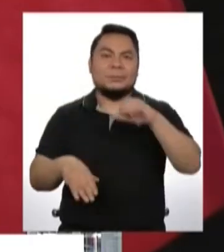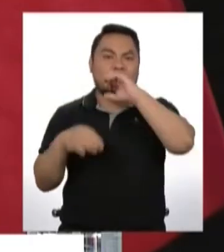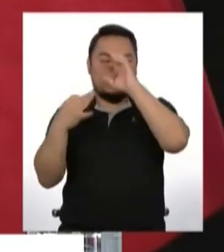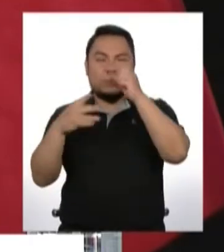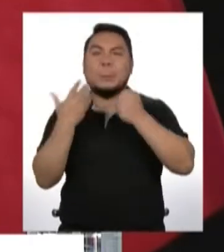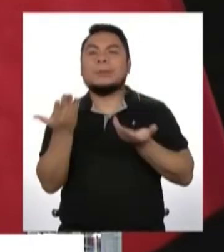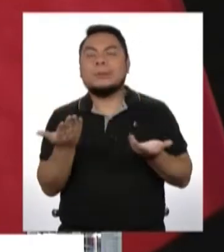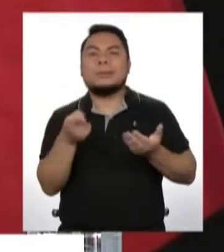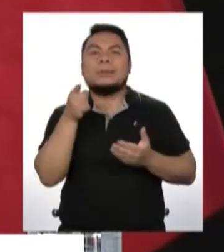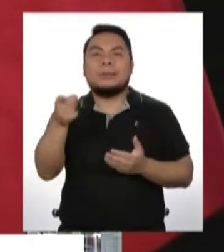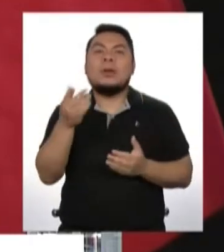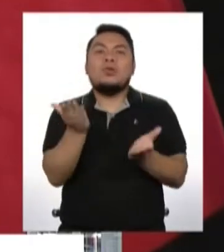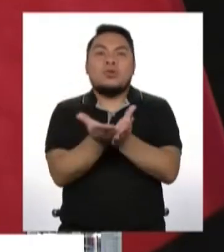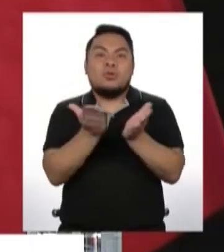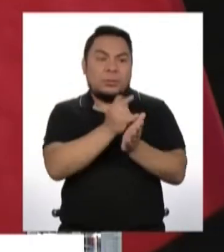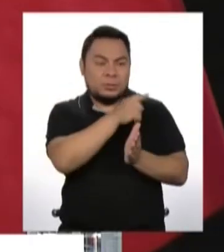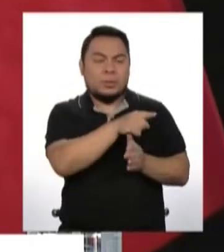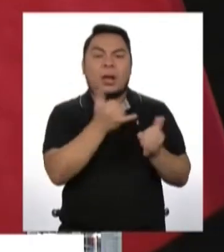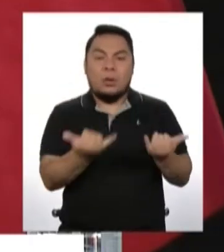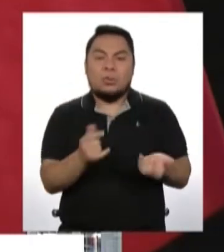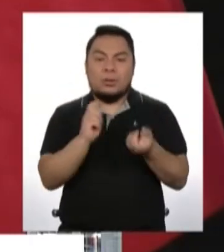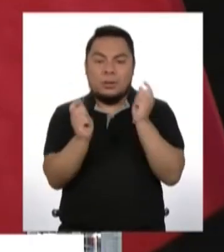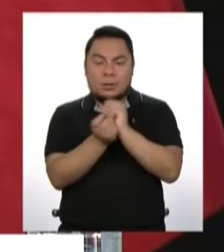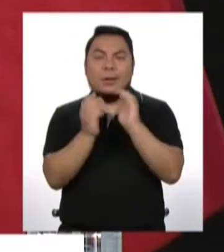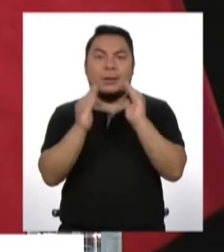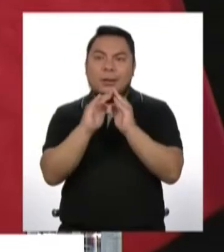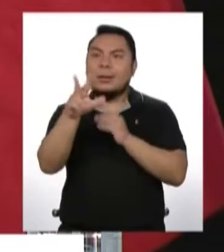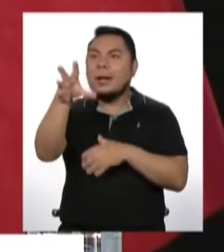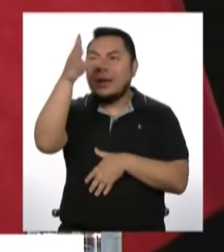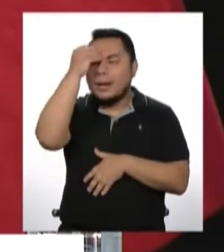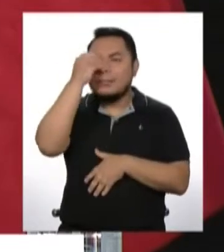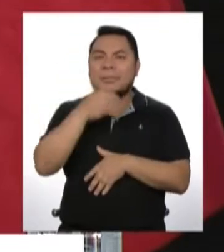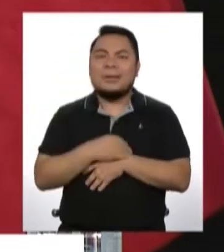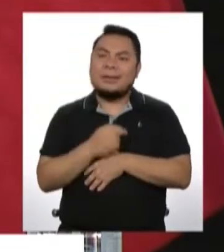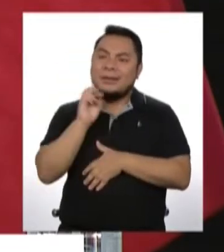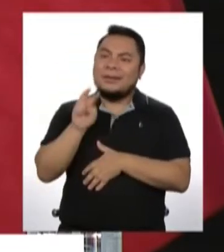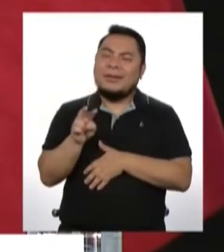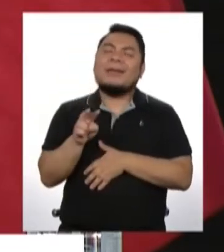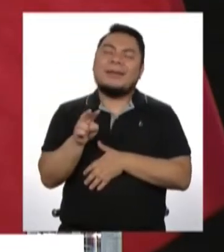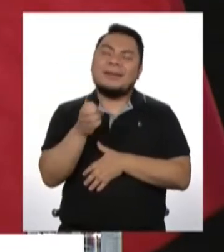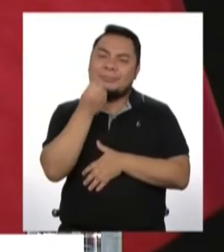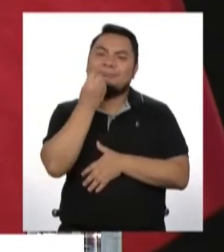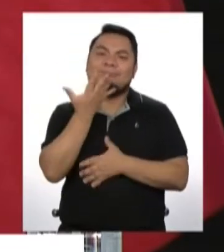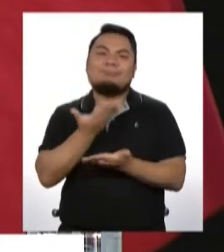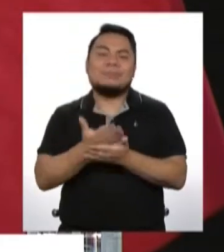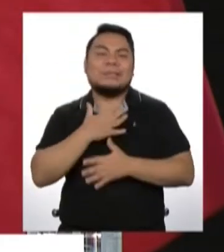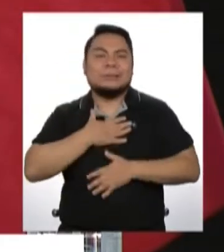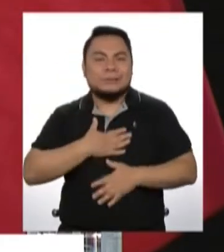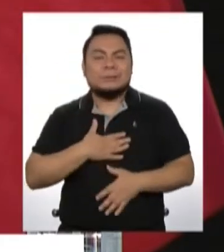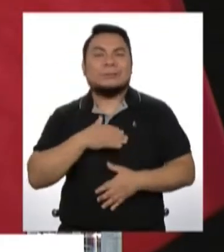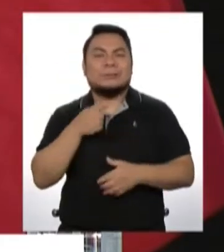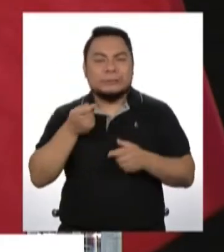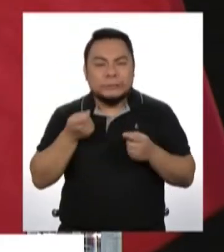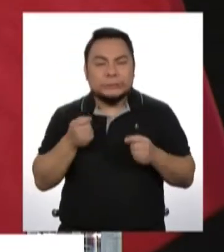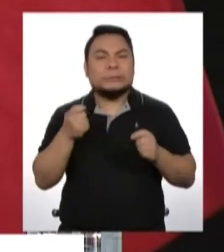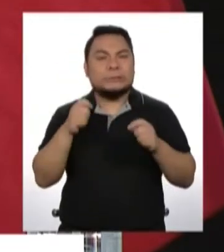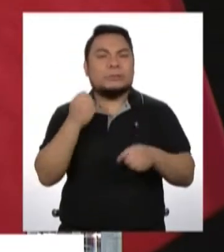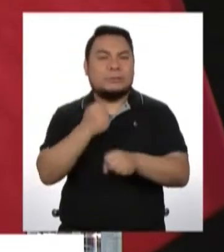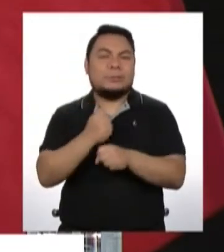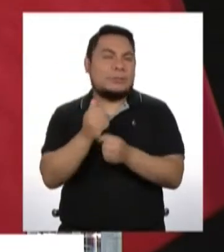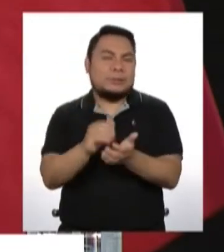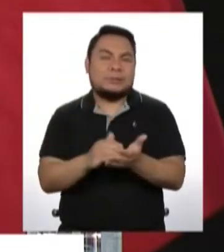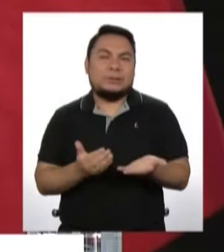no han tenido en sus instituciones educativas, decimos, vale la pena el esfuerzo. Por eso, cuando